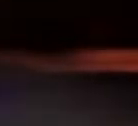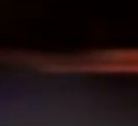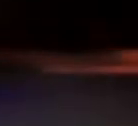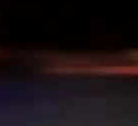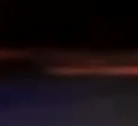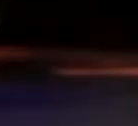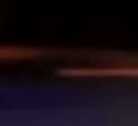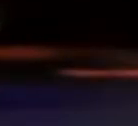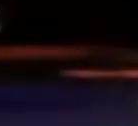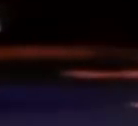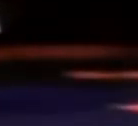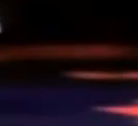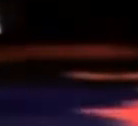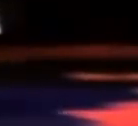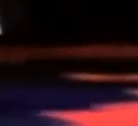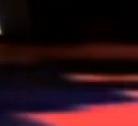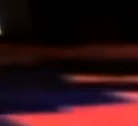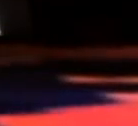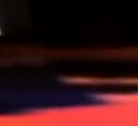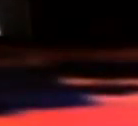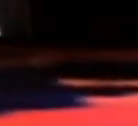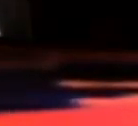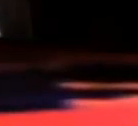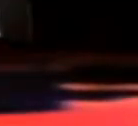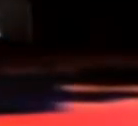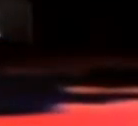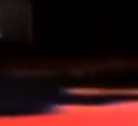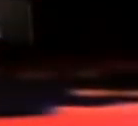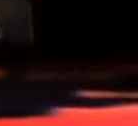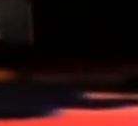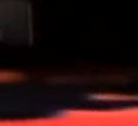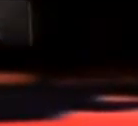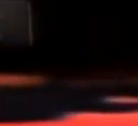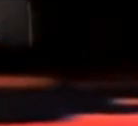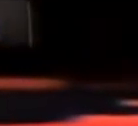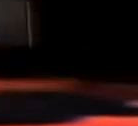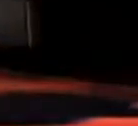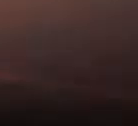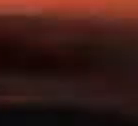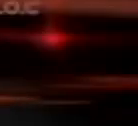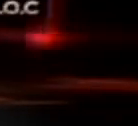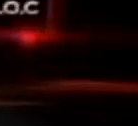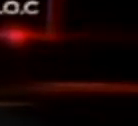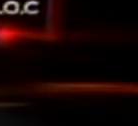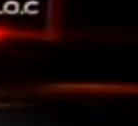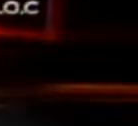Telerama Noticias presenta su segmento Entrevista.